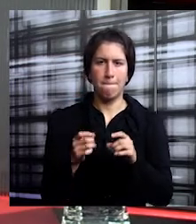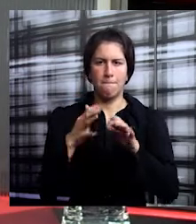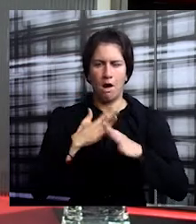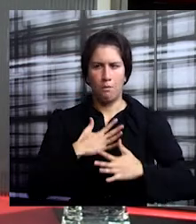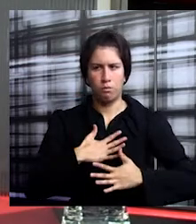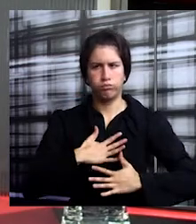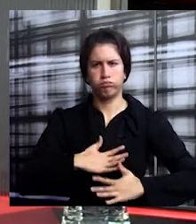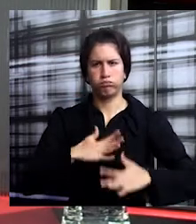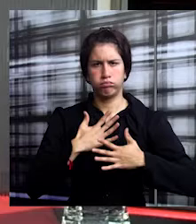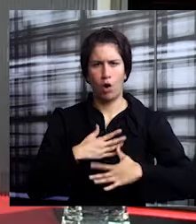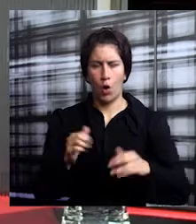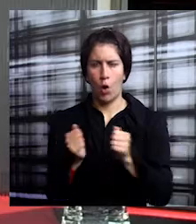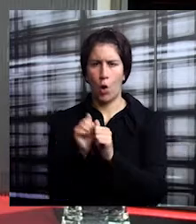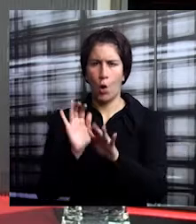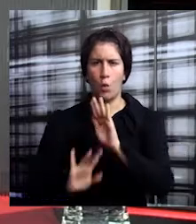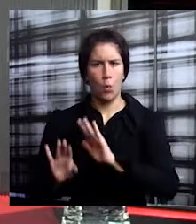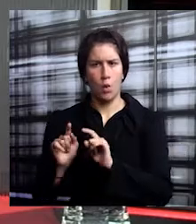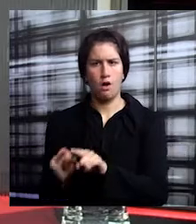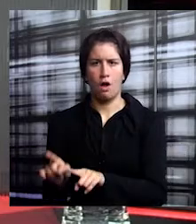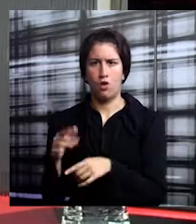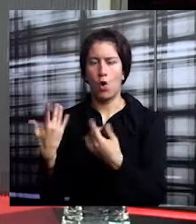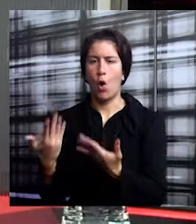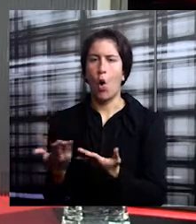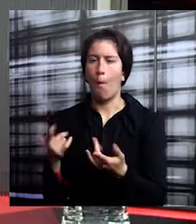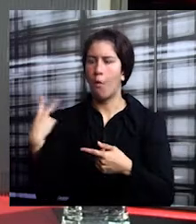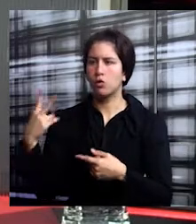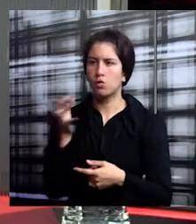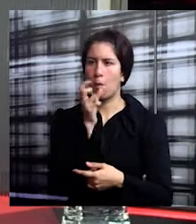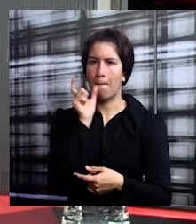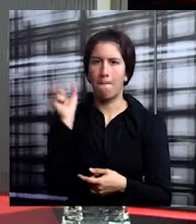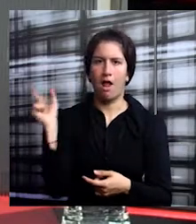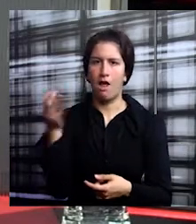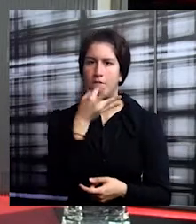largo tiempo para poder llegar a resultados que no pueden ser